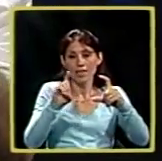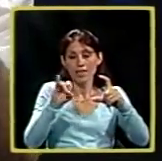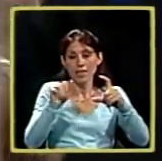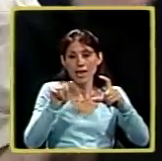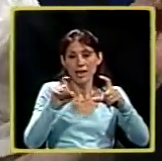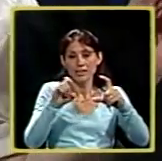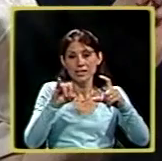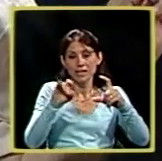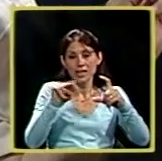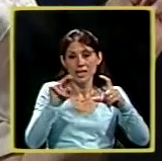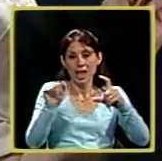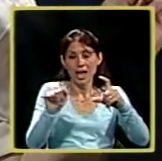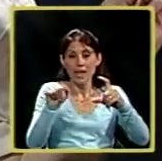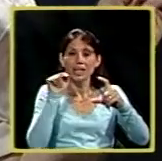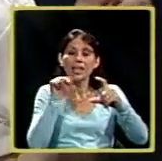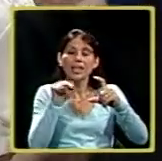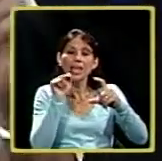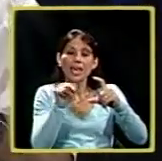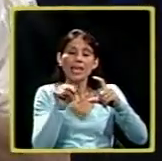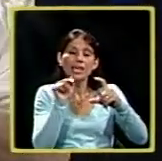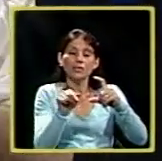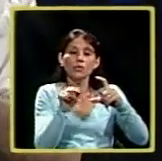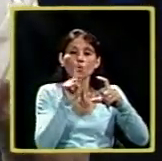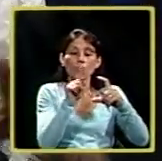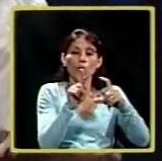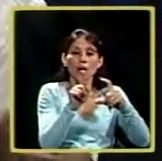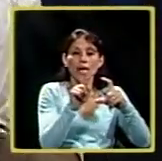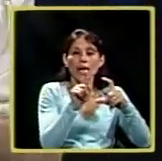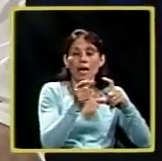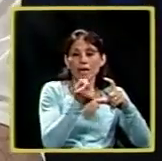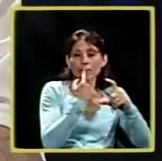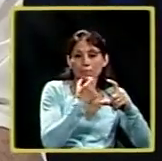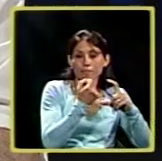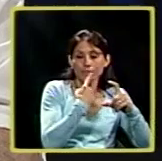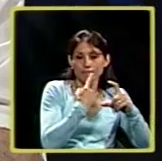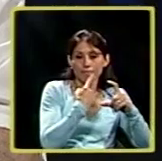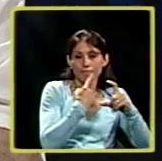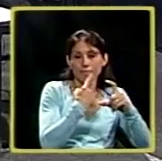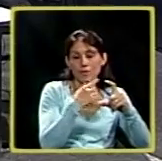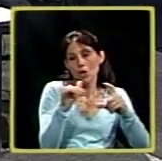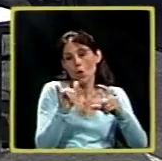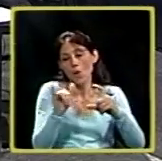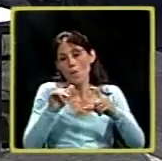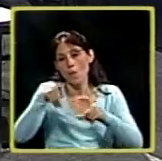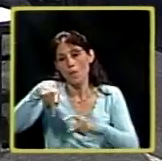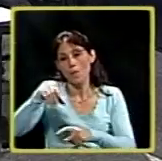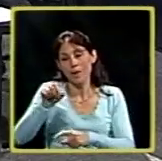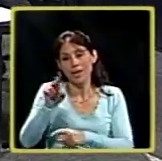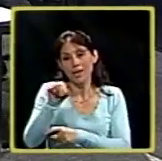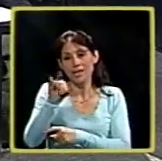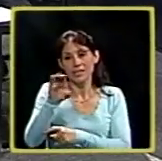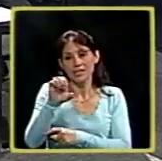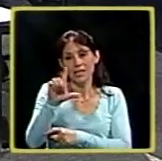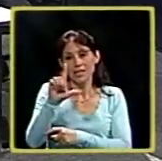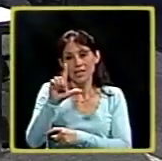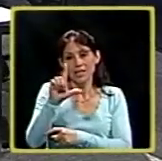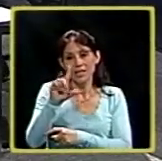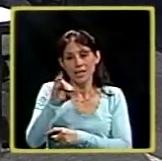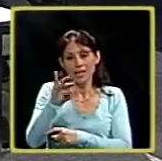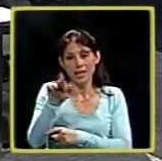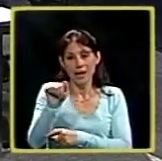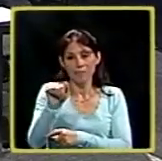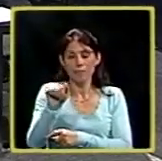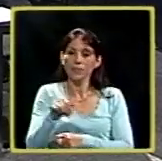antibiótico sólido, no líquido como la penicilina, que entró a la circulación. Qué interesante, doctor.